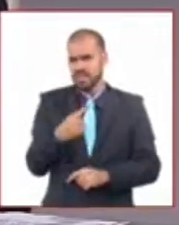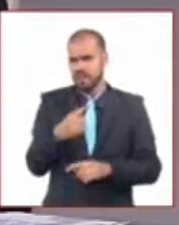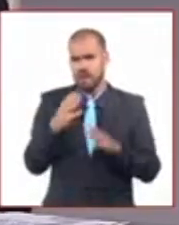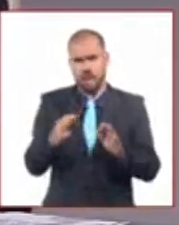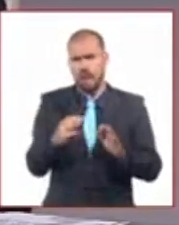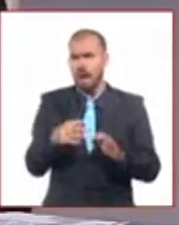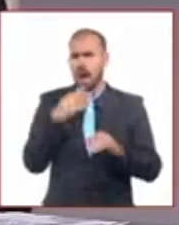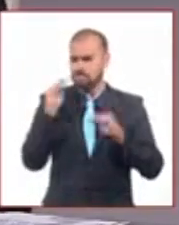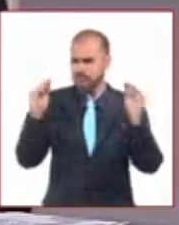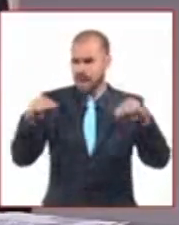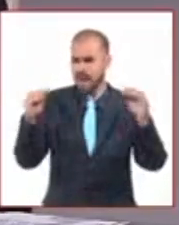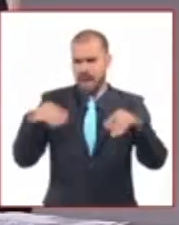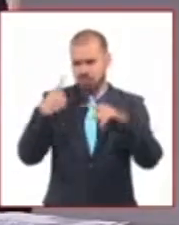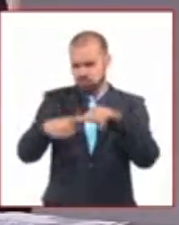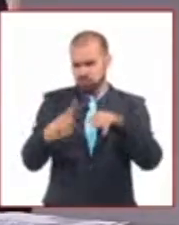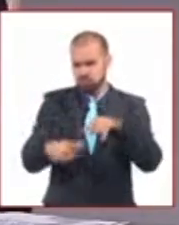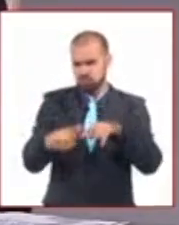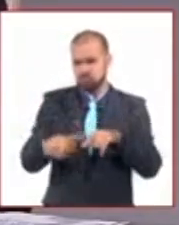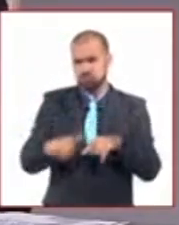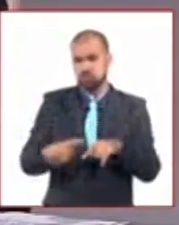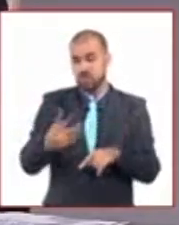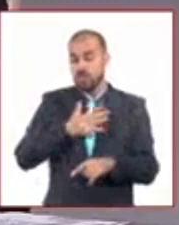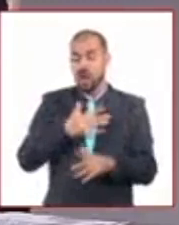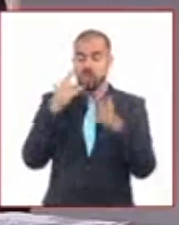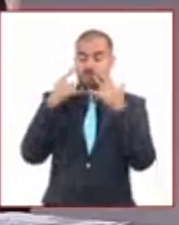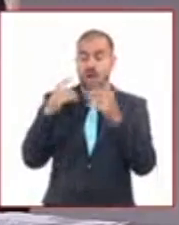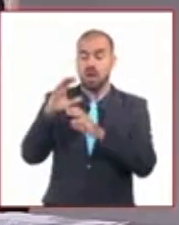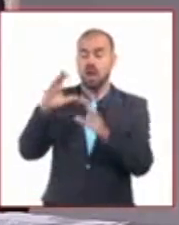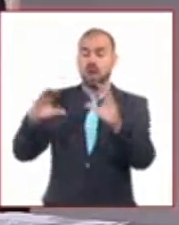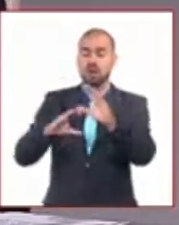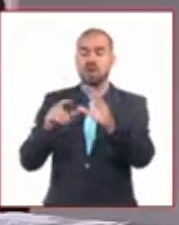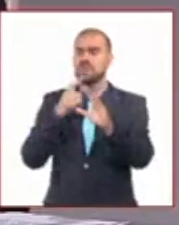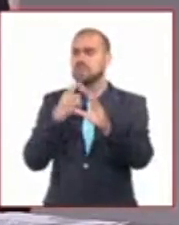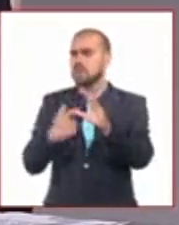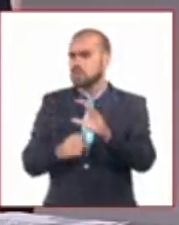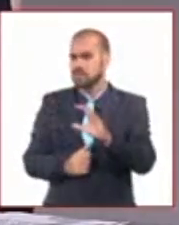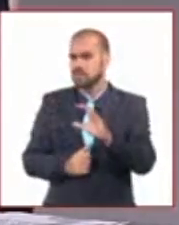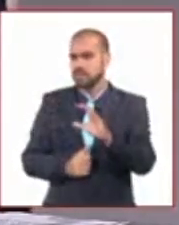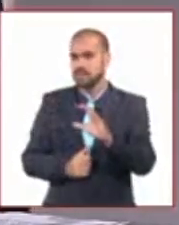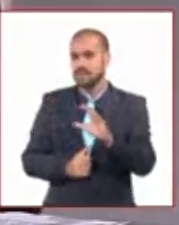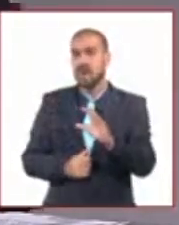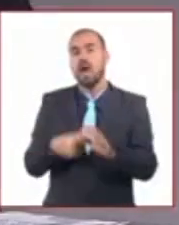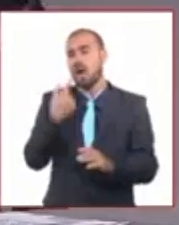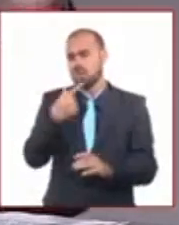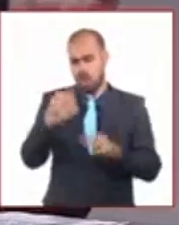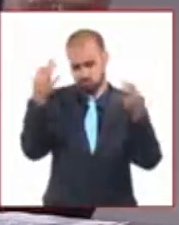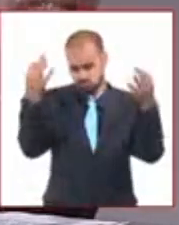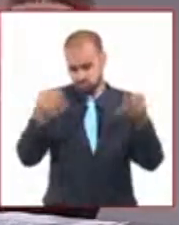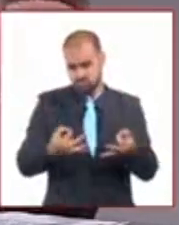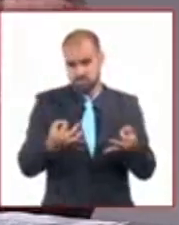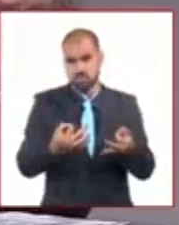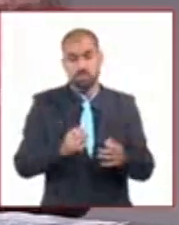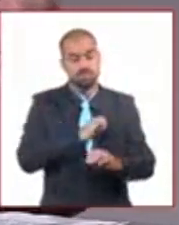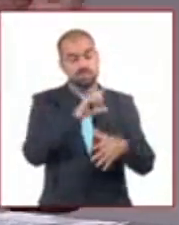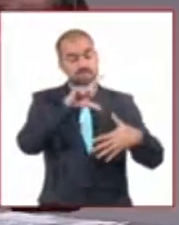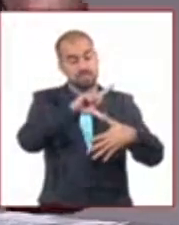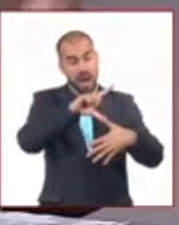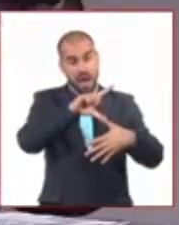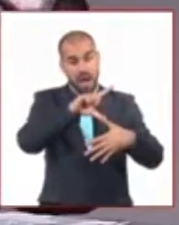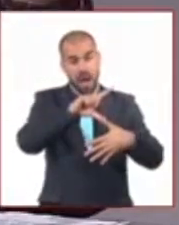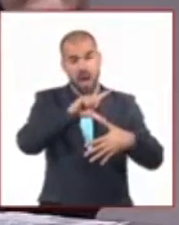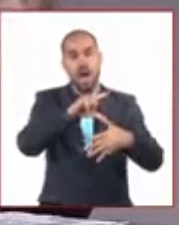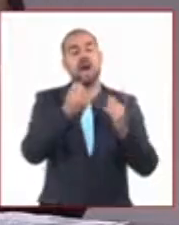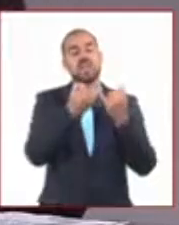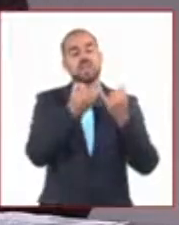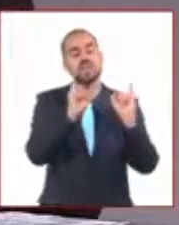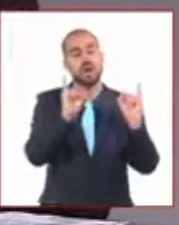elementos más importantes de esta cumbre es cuando ratificó la soberanía de américa latina sobre los intentos